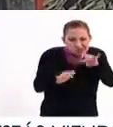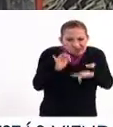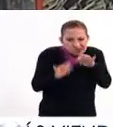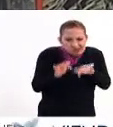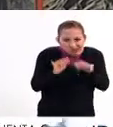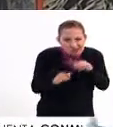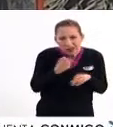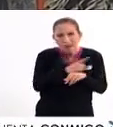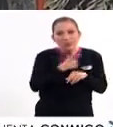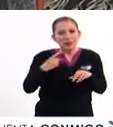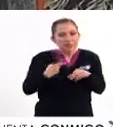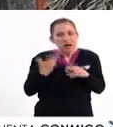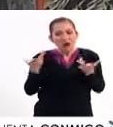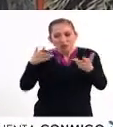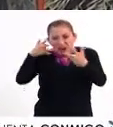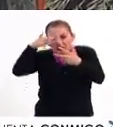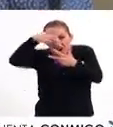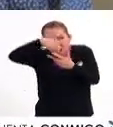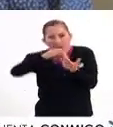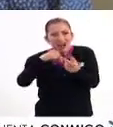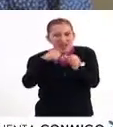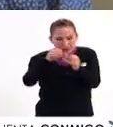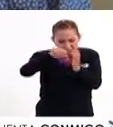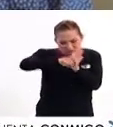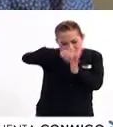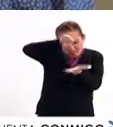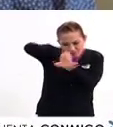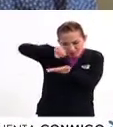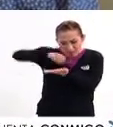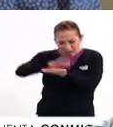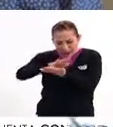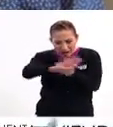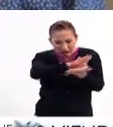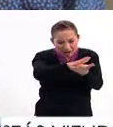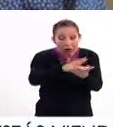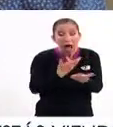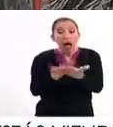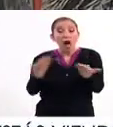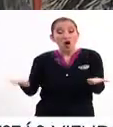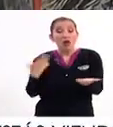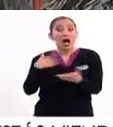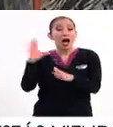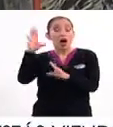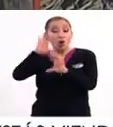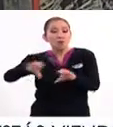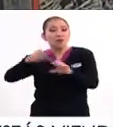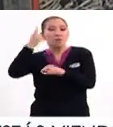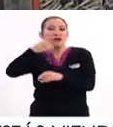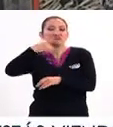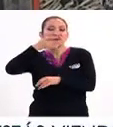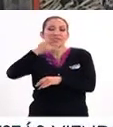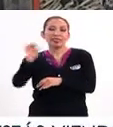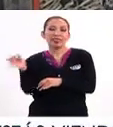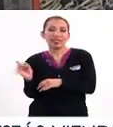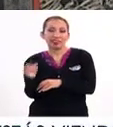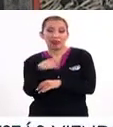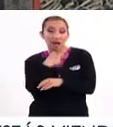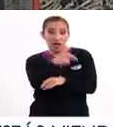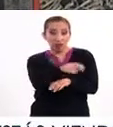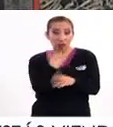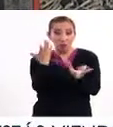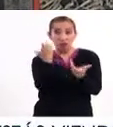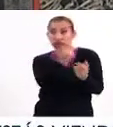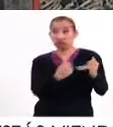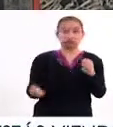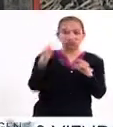en sí mismo, había que recortar las letras, pegar. Ahora con las computadoras todo es relativamente más sencillo, que eso no lo hace que sean